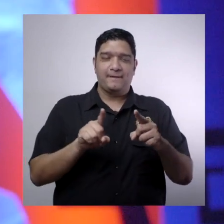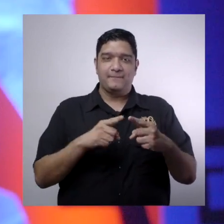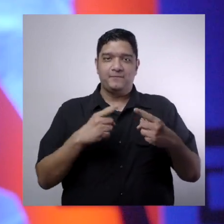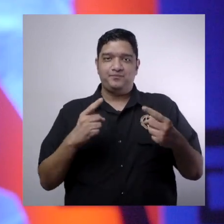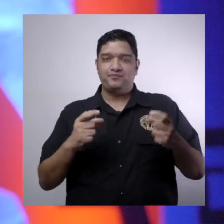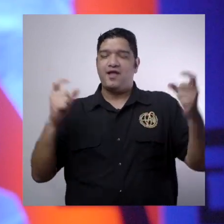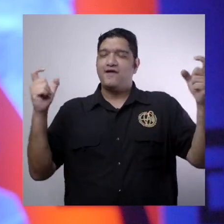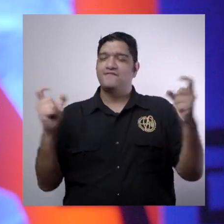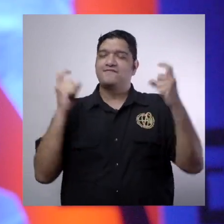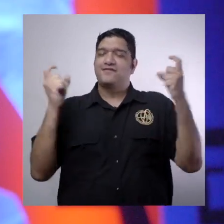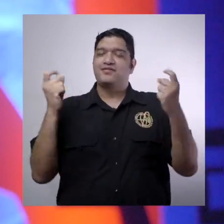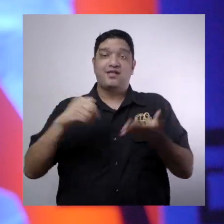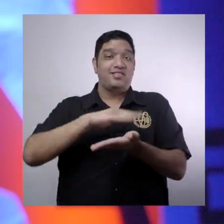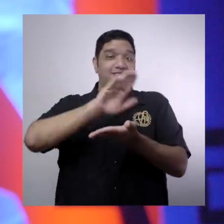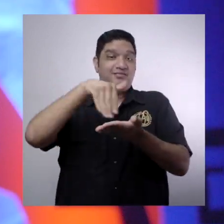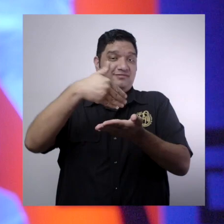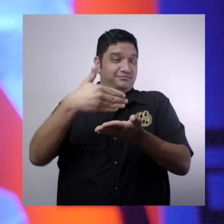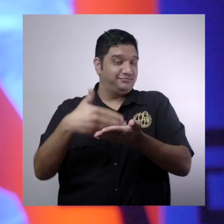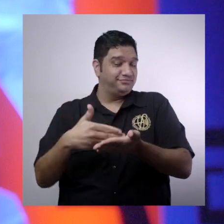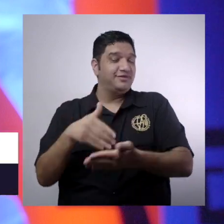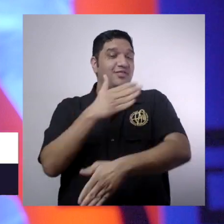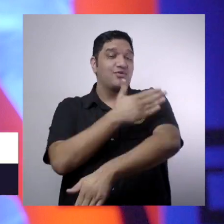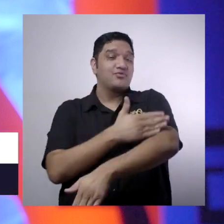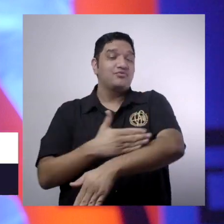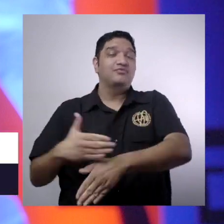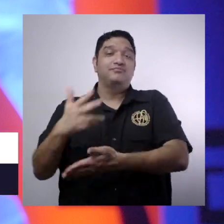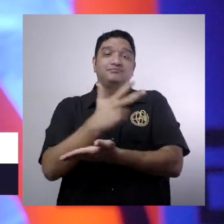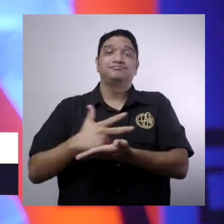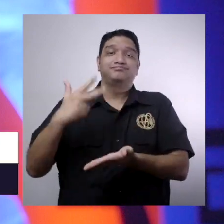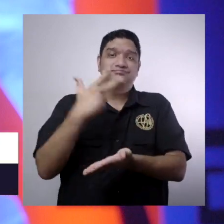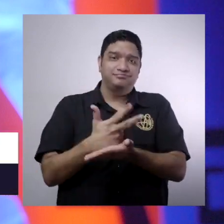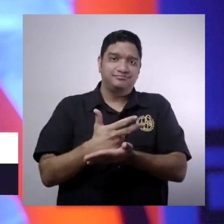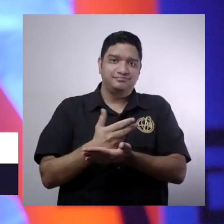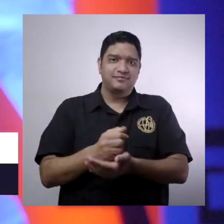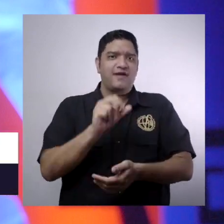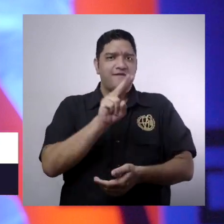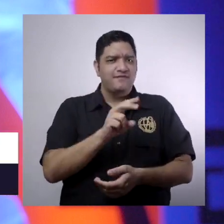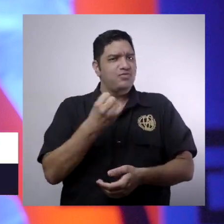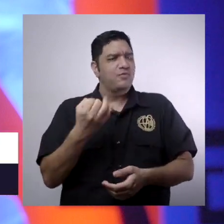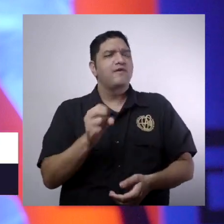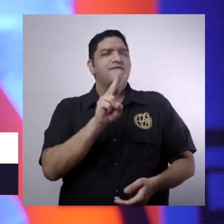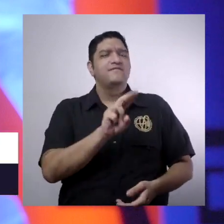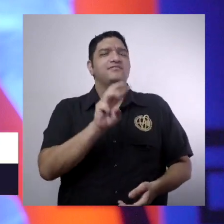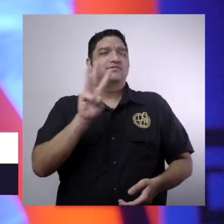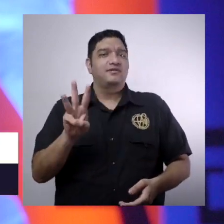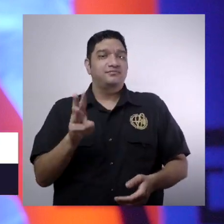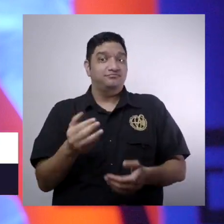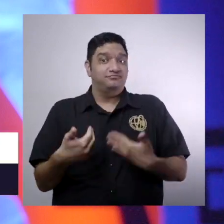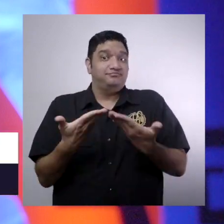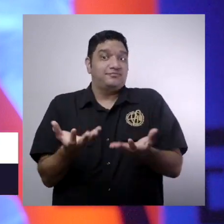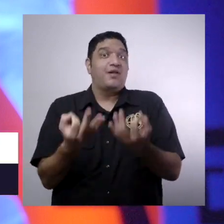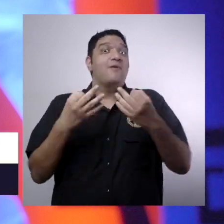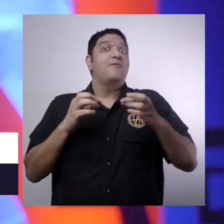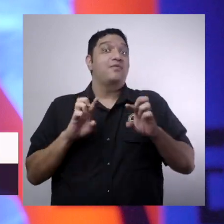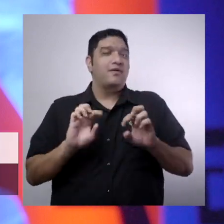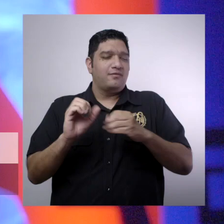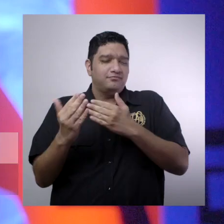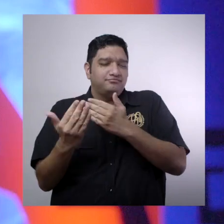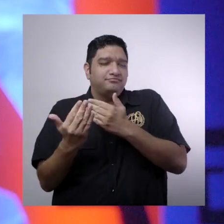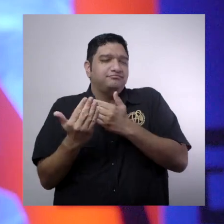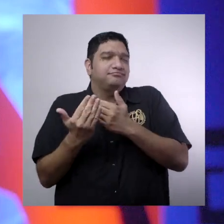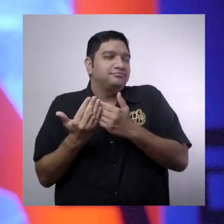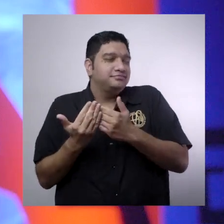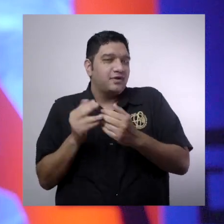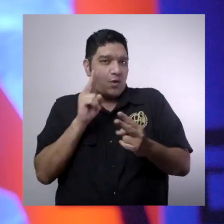El Festival del Centro Histórico, en su 23ª edición, nos da la oportunidad de acercarnos y conocer a